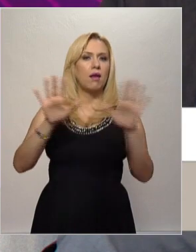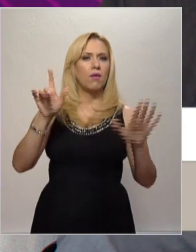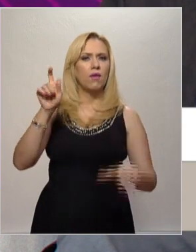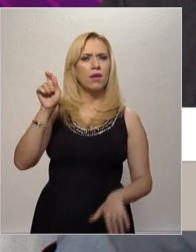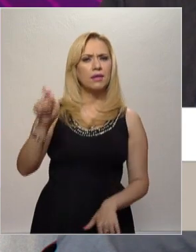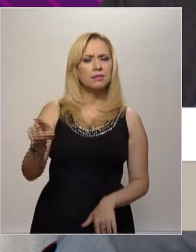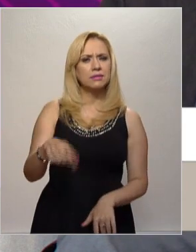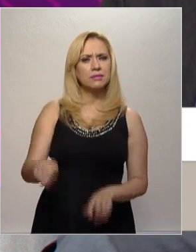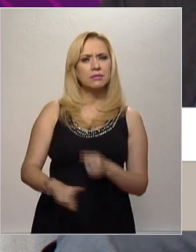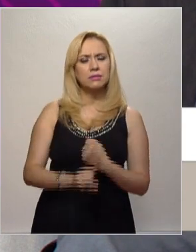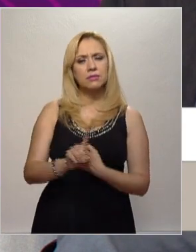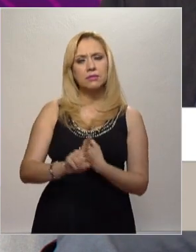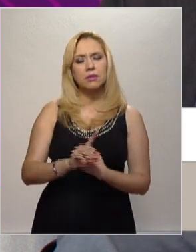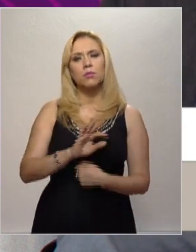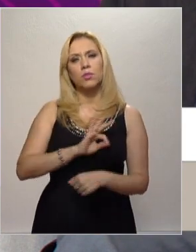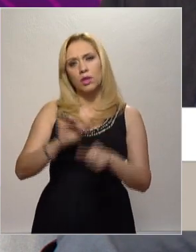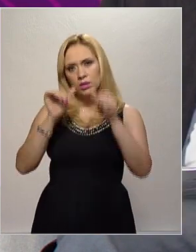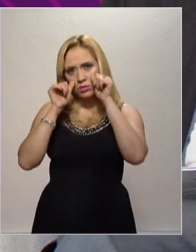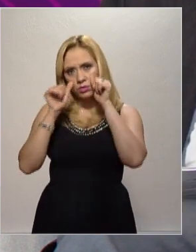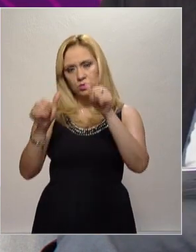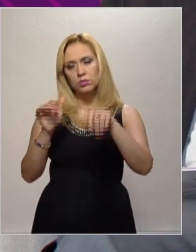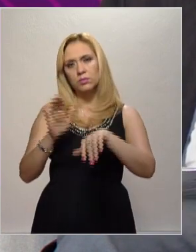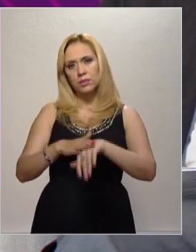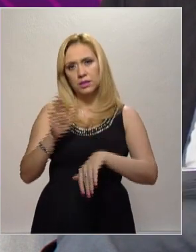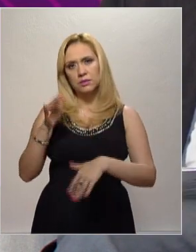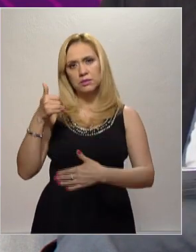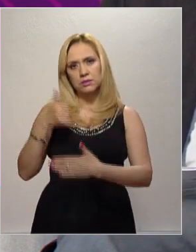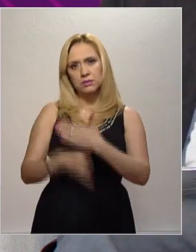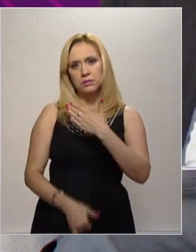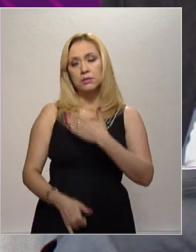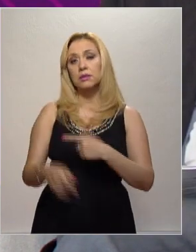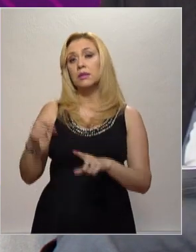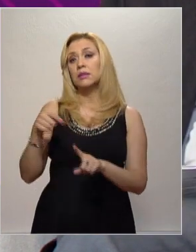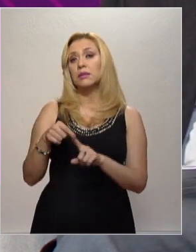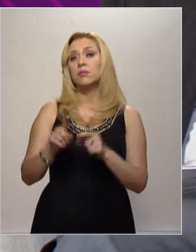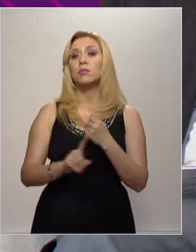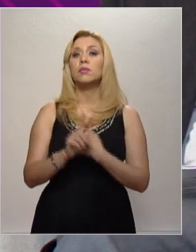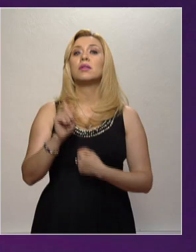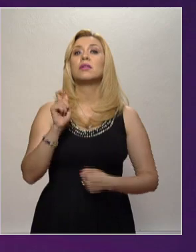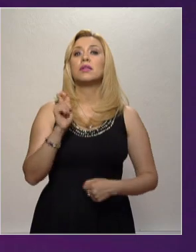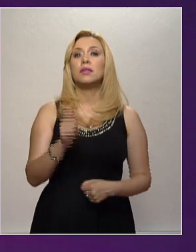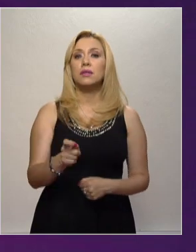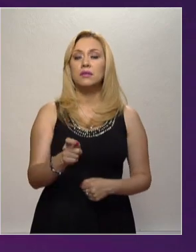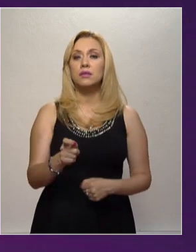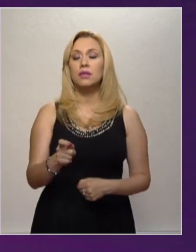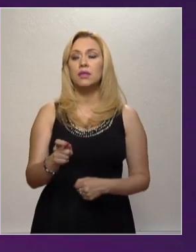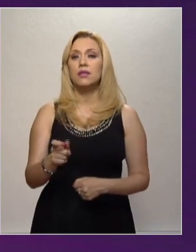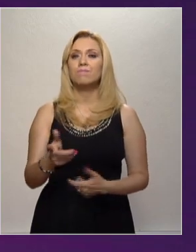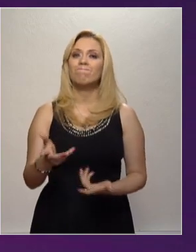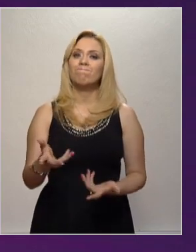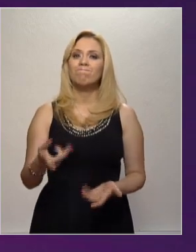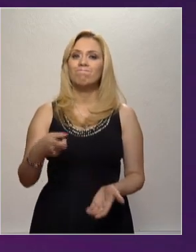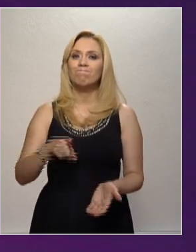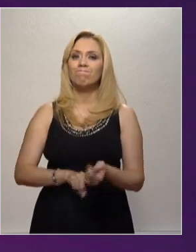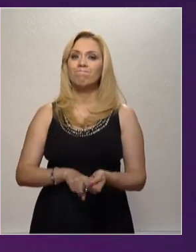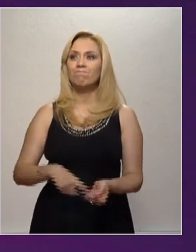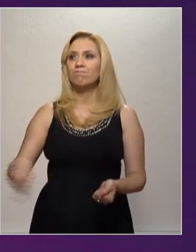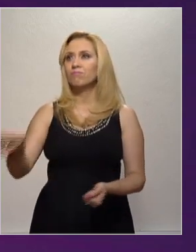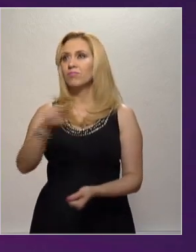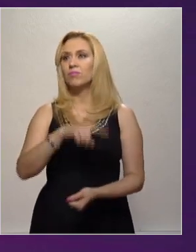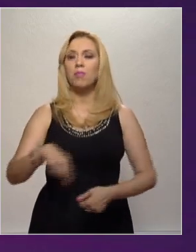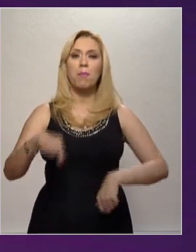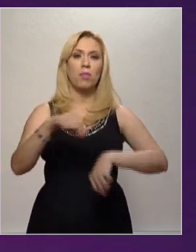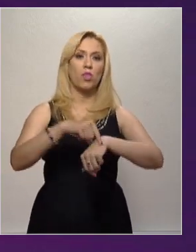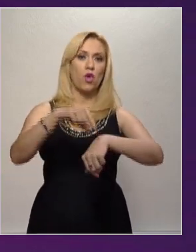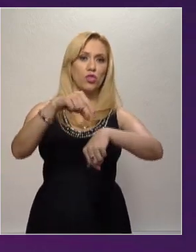del fenómeno y podemos atender más a sus causas. Y ese problema es el problema de la violencia dentro de la formación profesional de